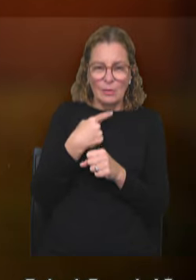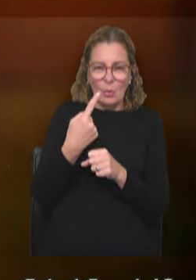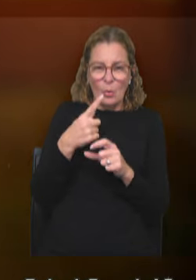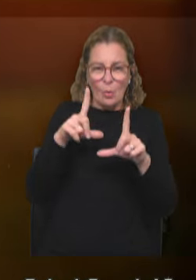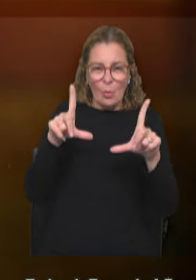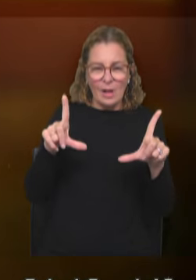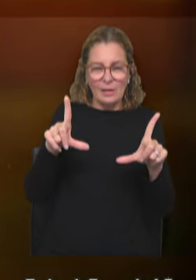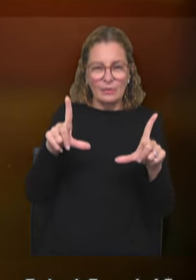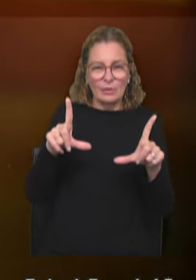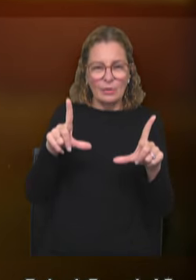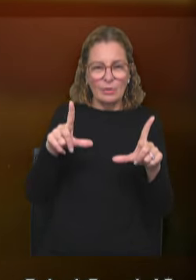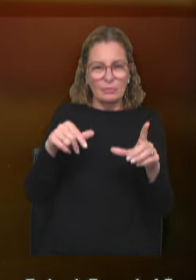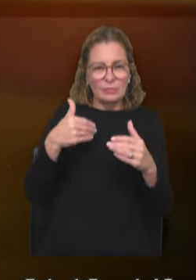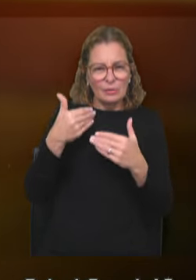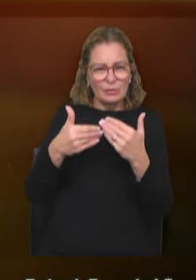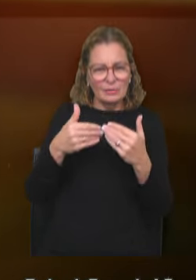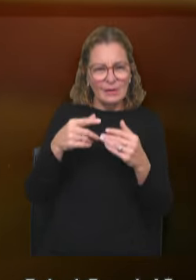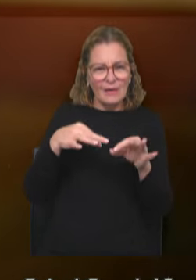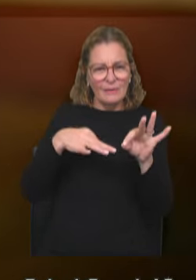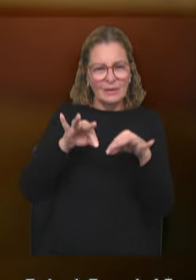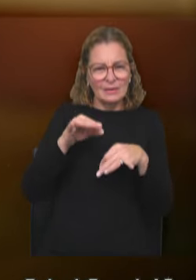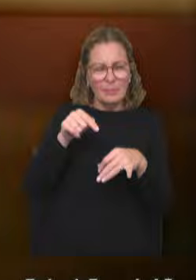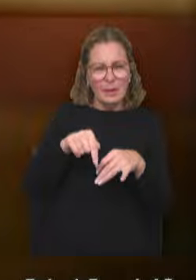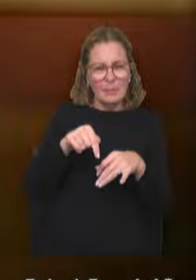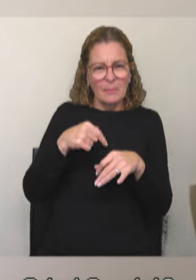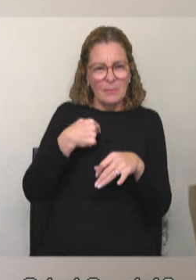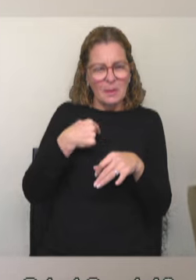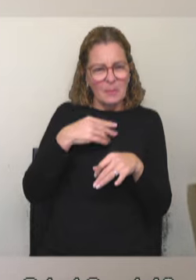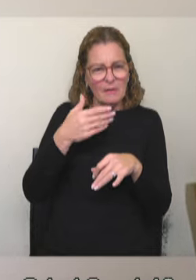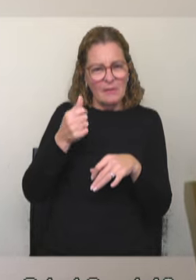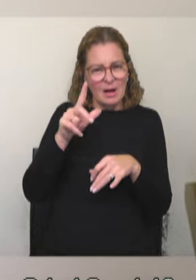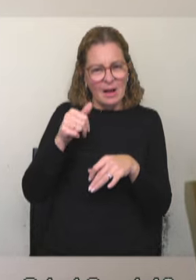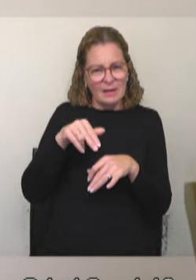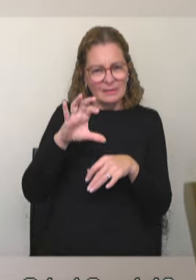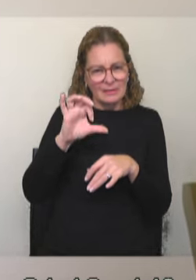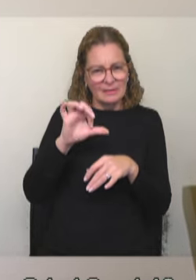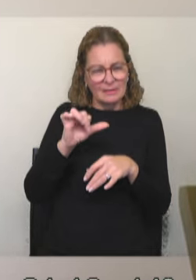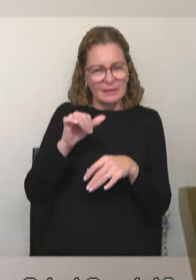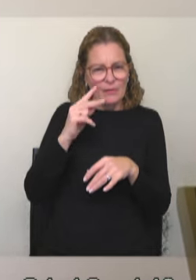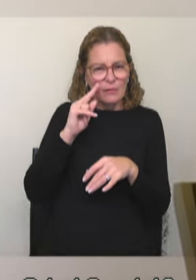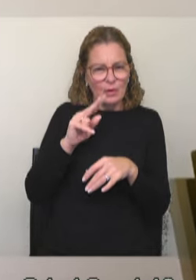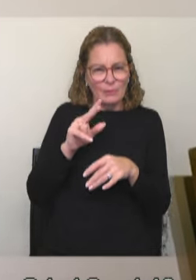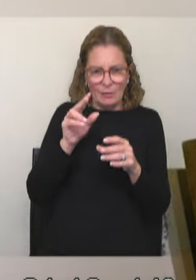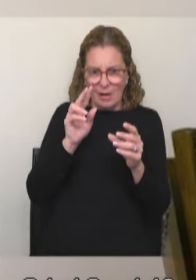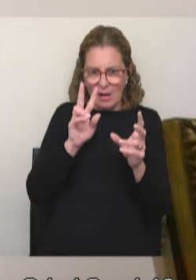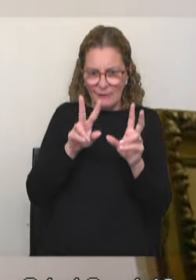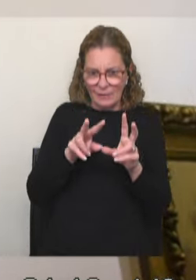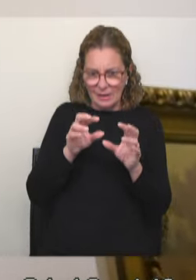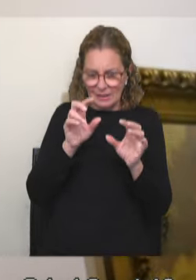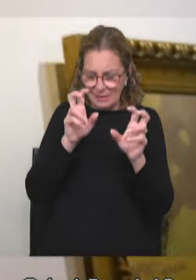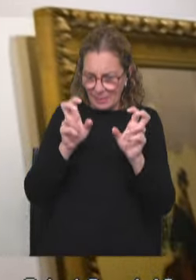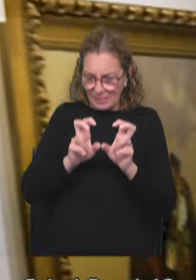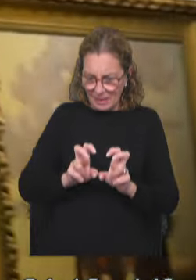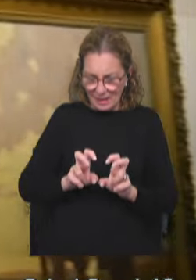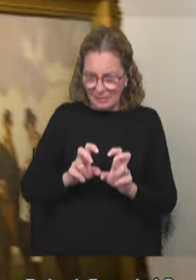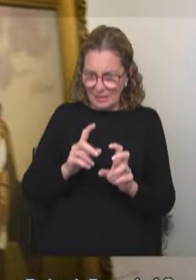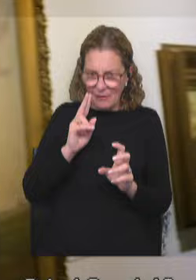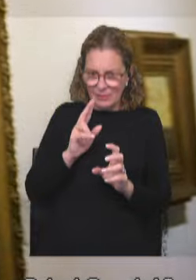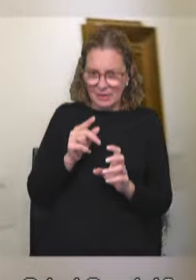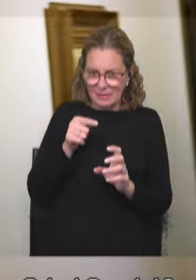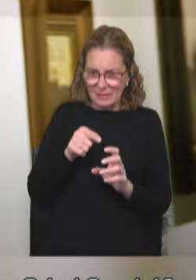partir de una sucesión y está a la venta, y para mí es un Blanes. Y bueno, nos ponemos a ver, convocamos especialistas a ver